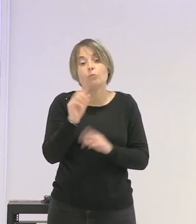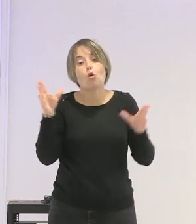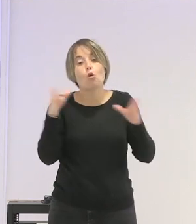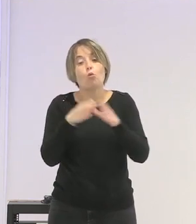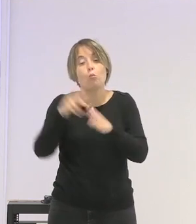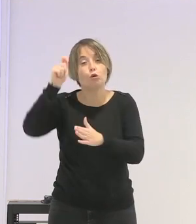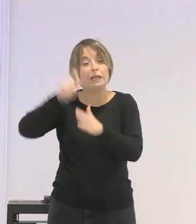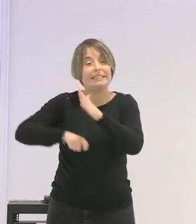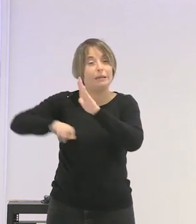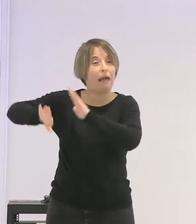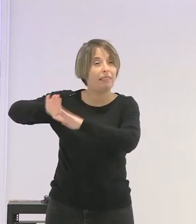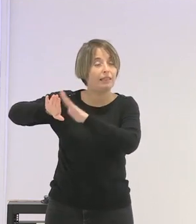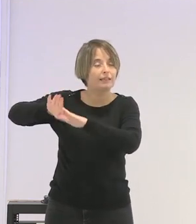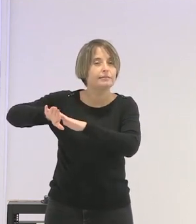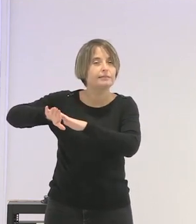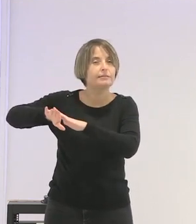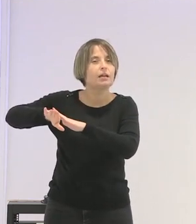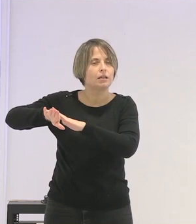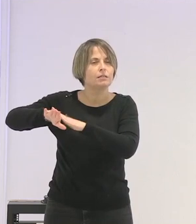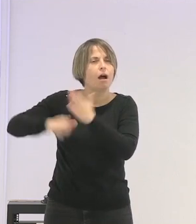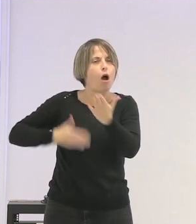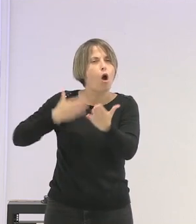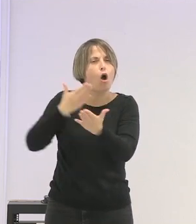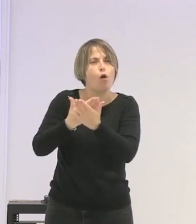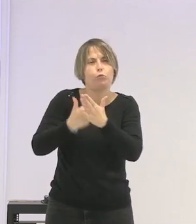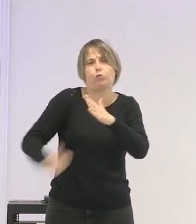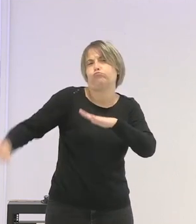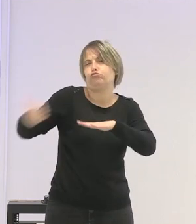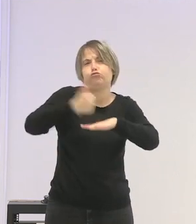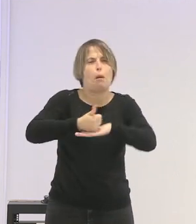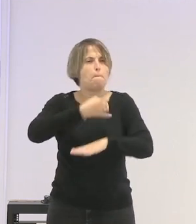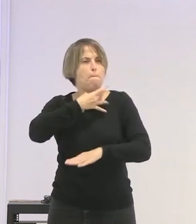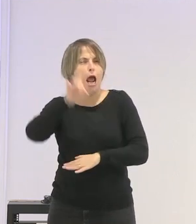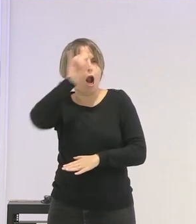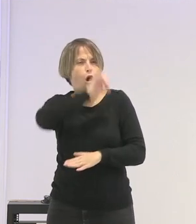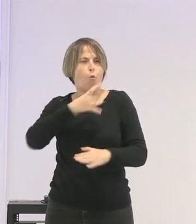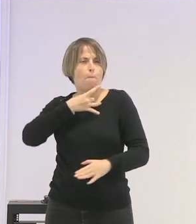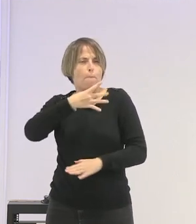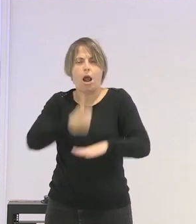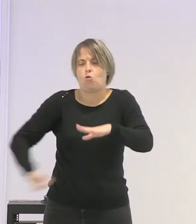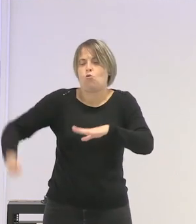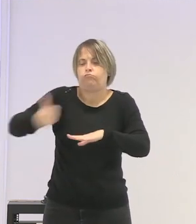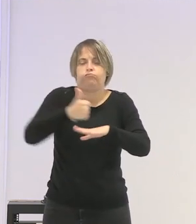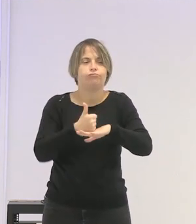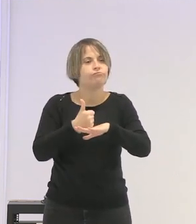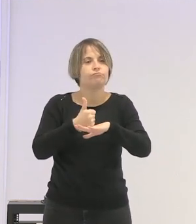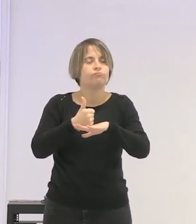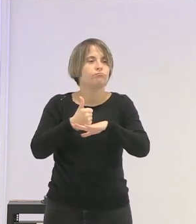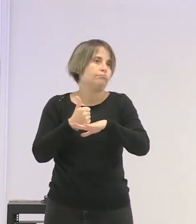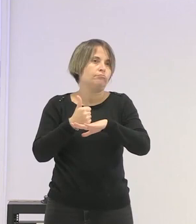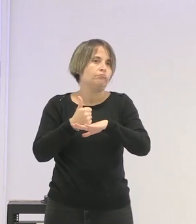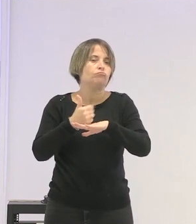extrema derecha que reivindican el supremacismo blanco, que precisamente se declaran